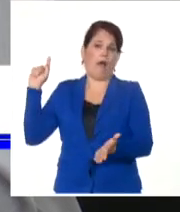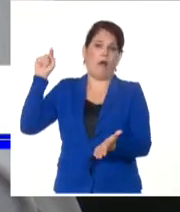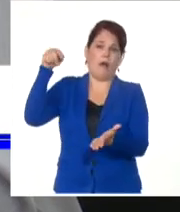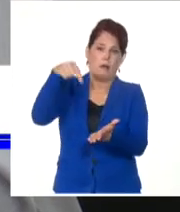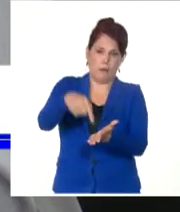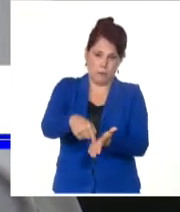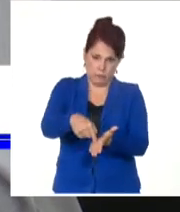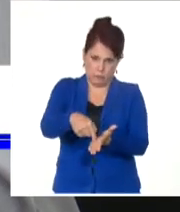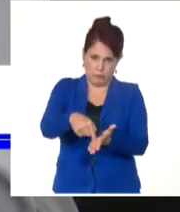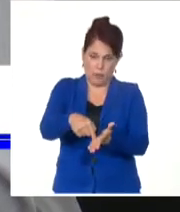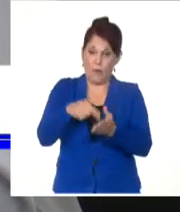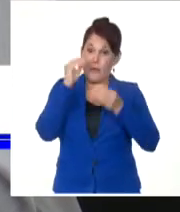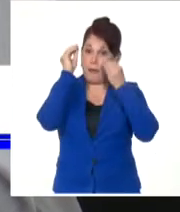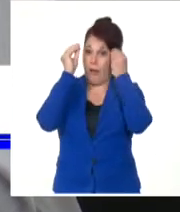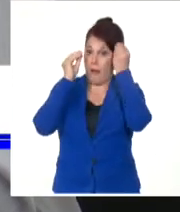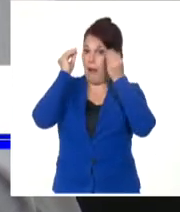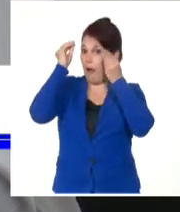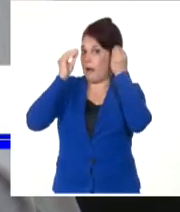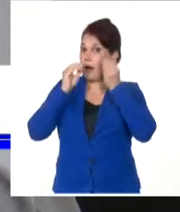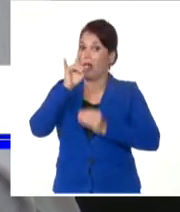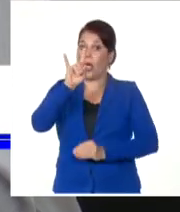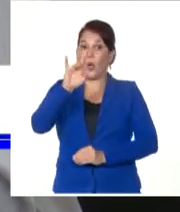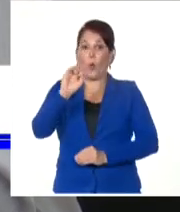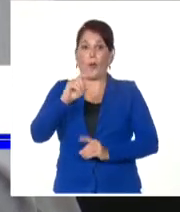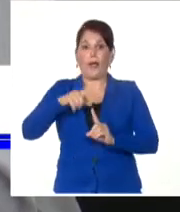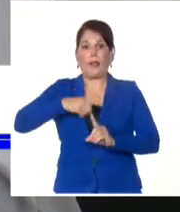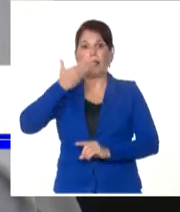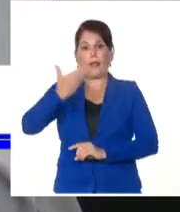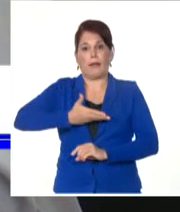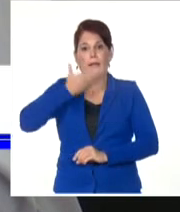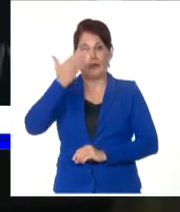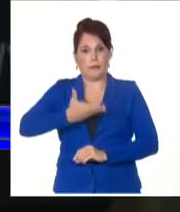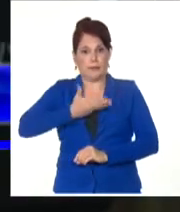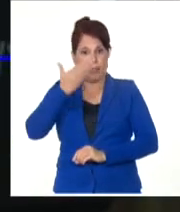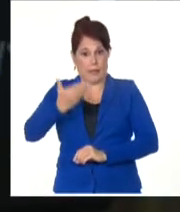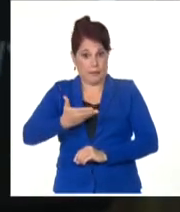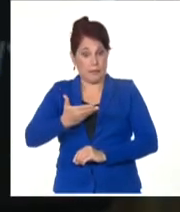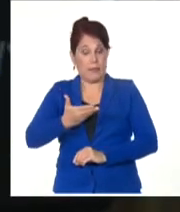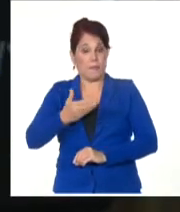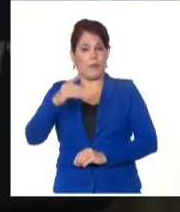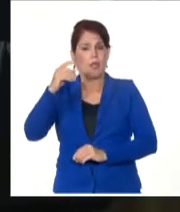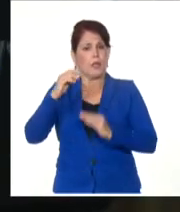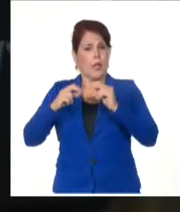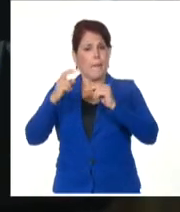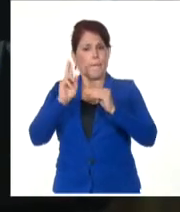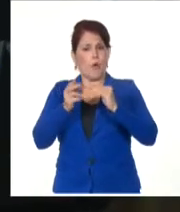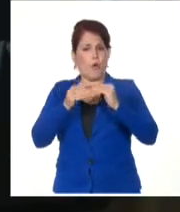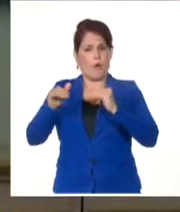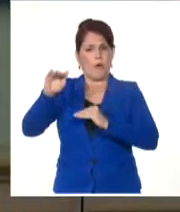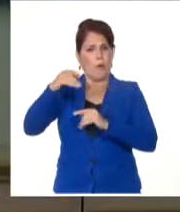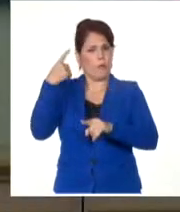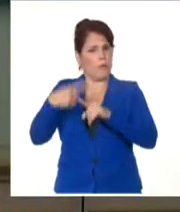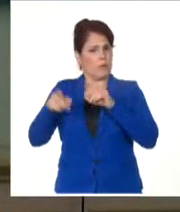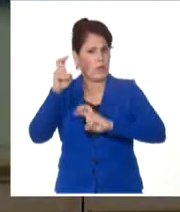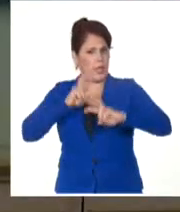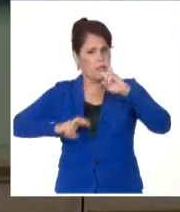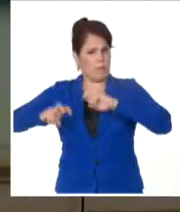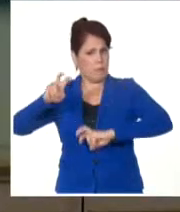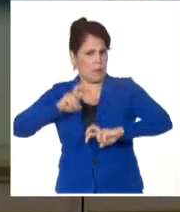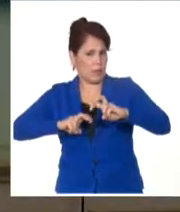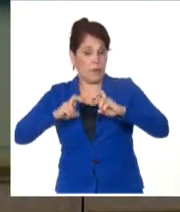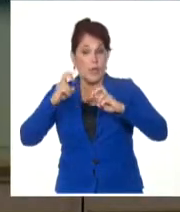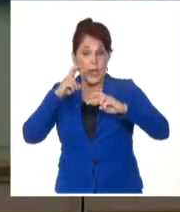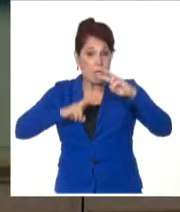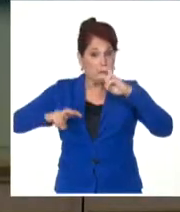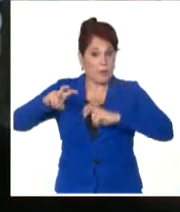actualidad. Análisis de 90 tesis de pregrado, y posgrado y otras investigaciones. El estudio